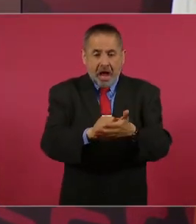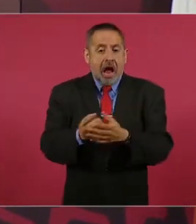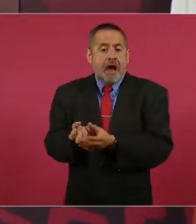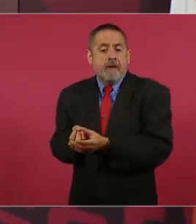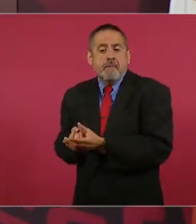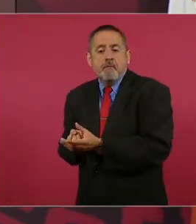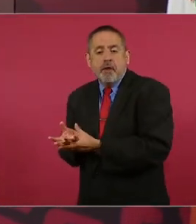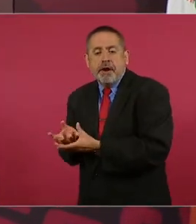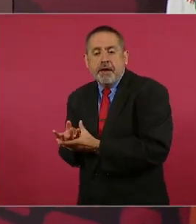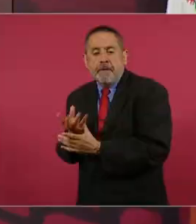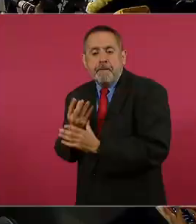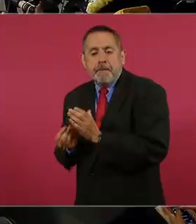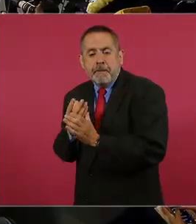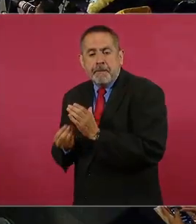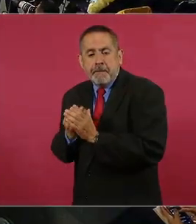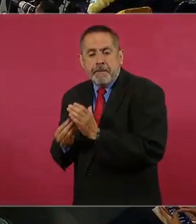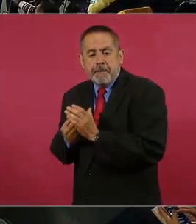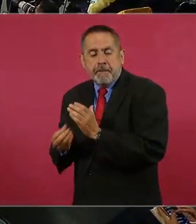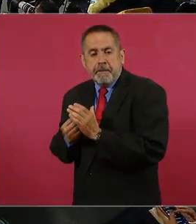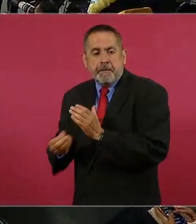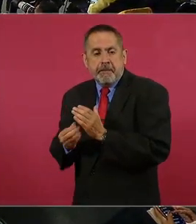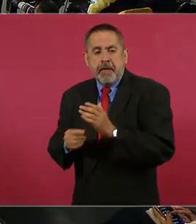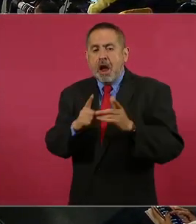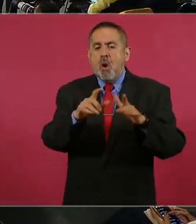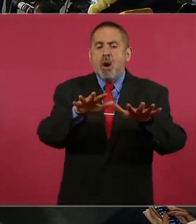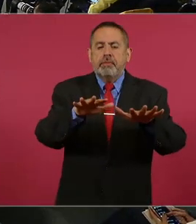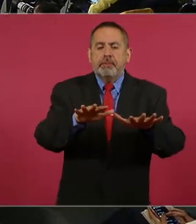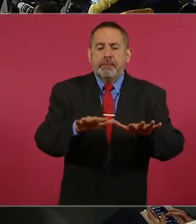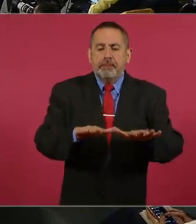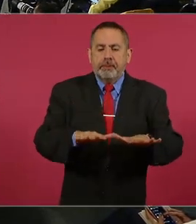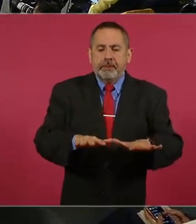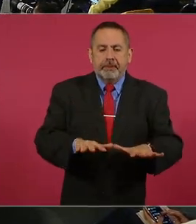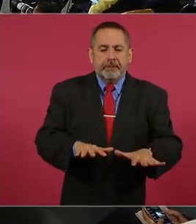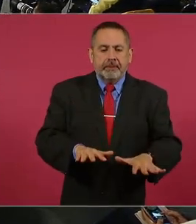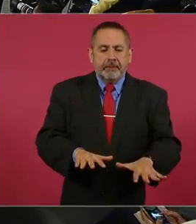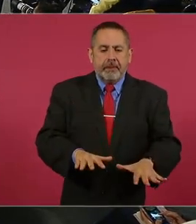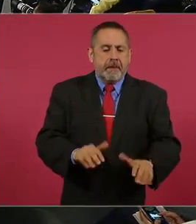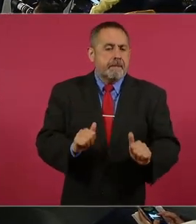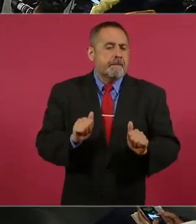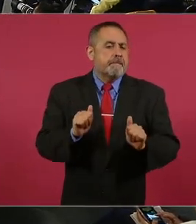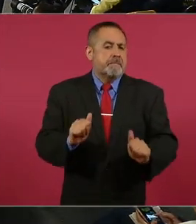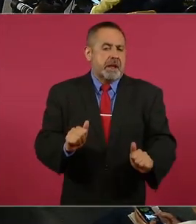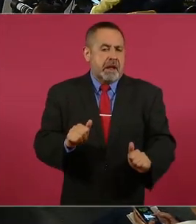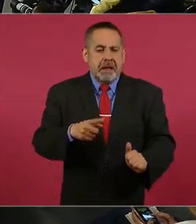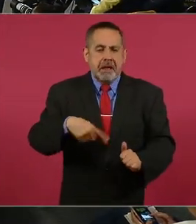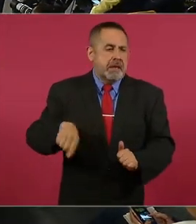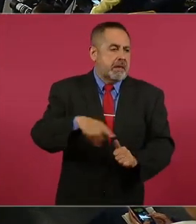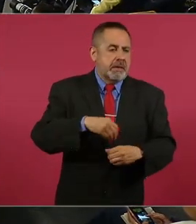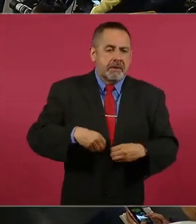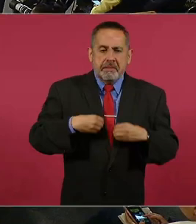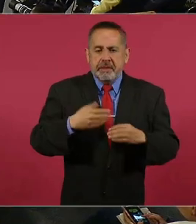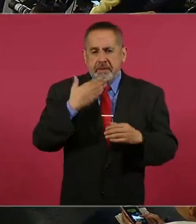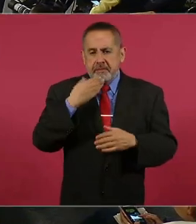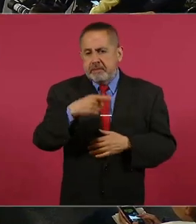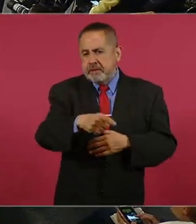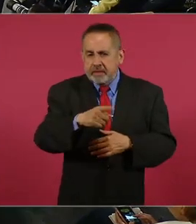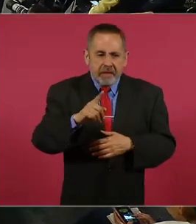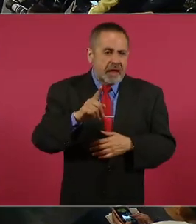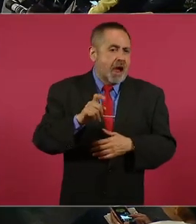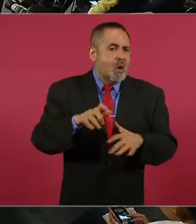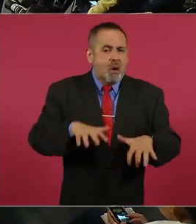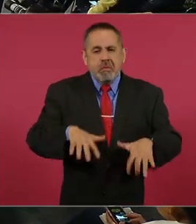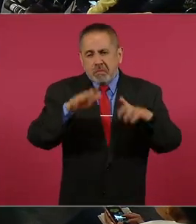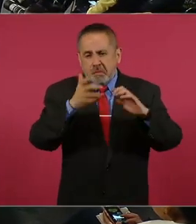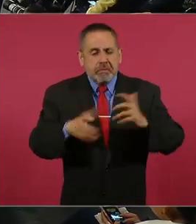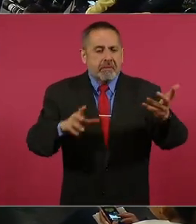extraordinaria que se inunden los pueblos. Ya se garantiza que no se van a inundar